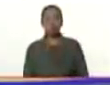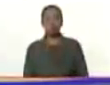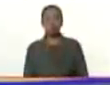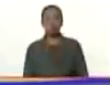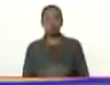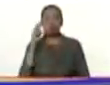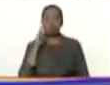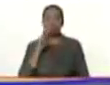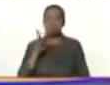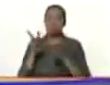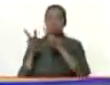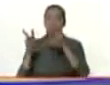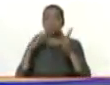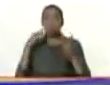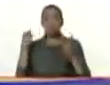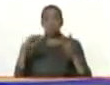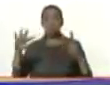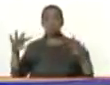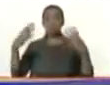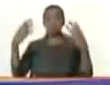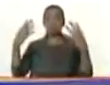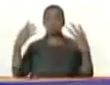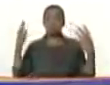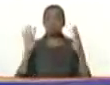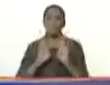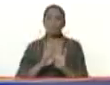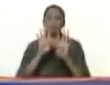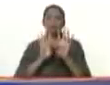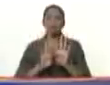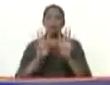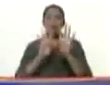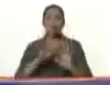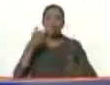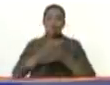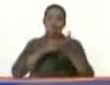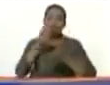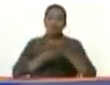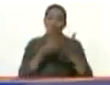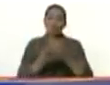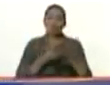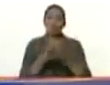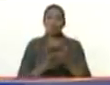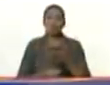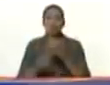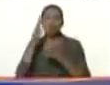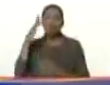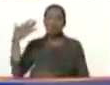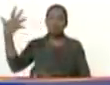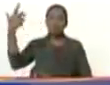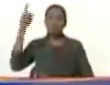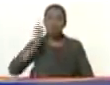ver esta juventud marchando, luchando,